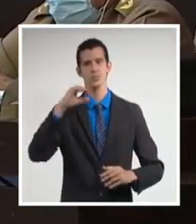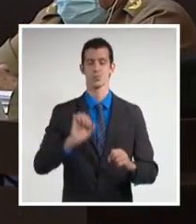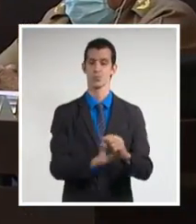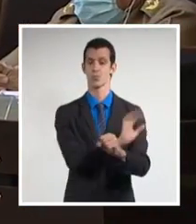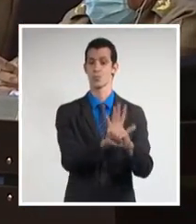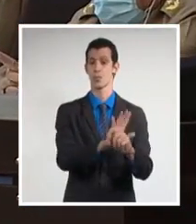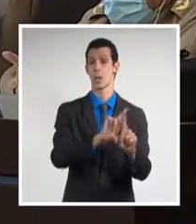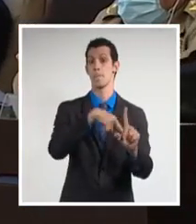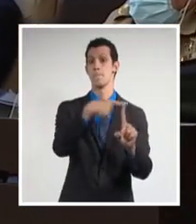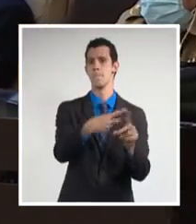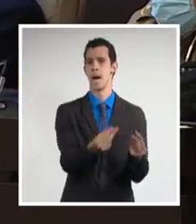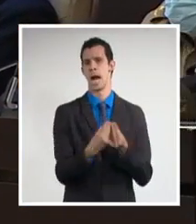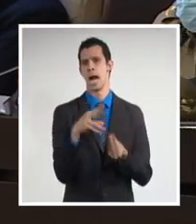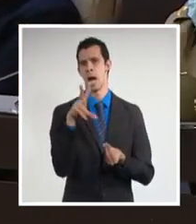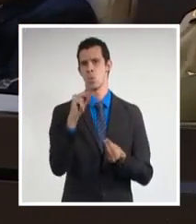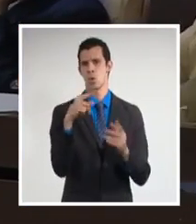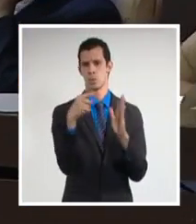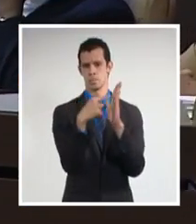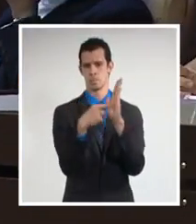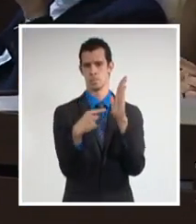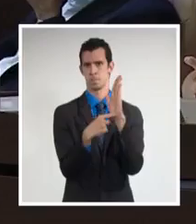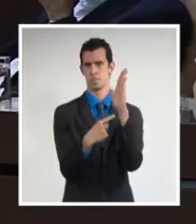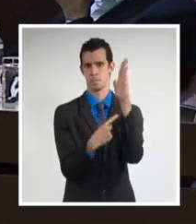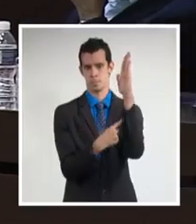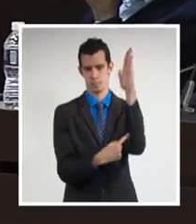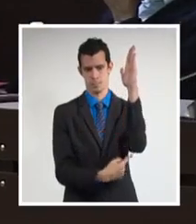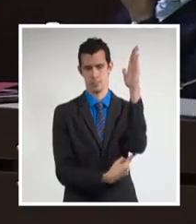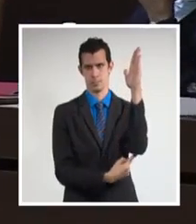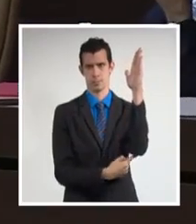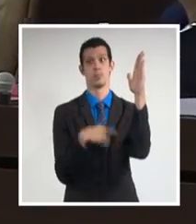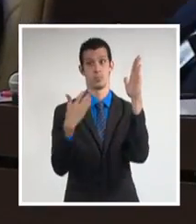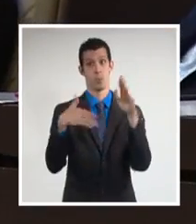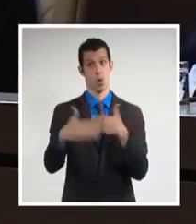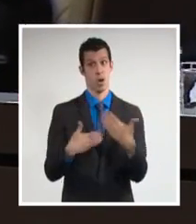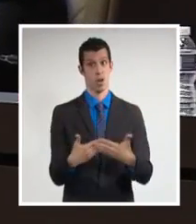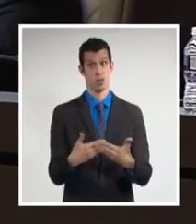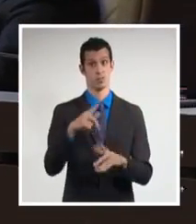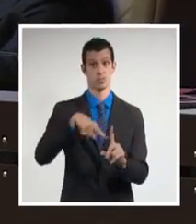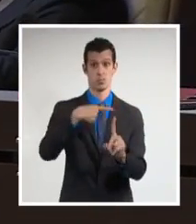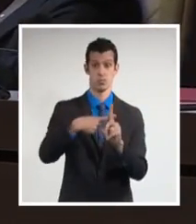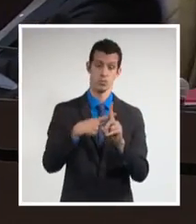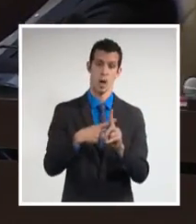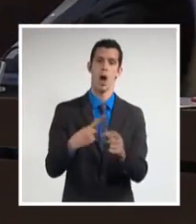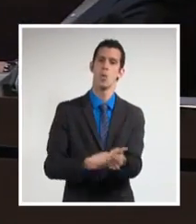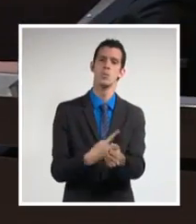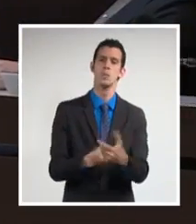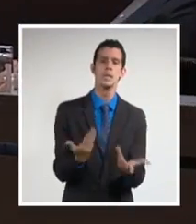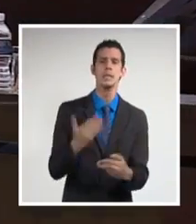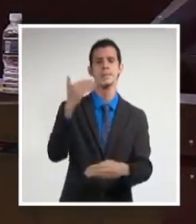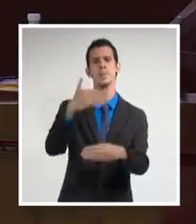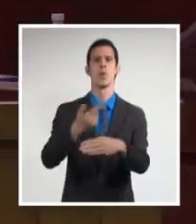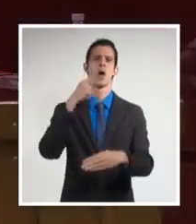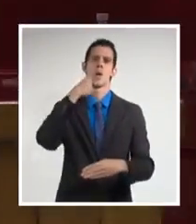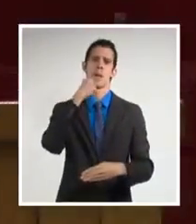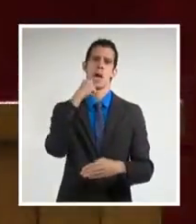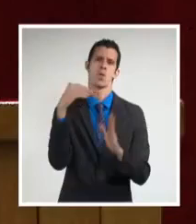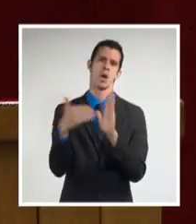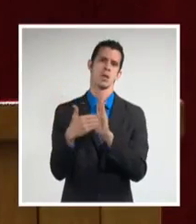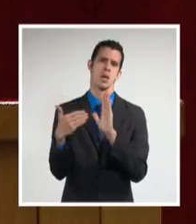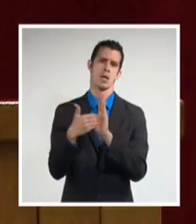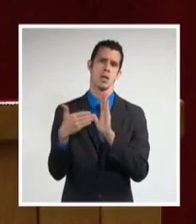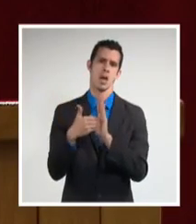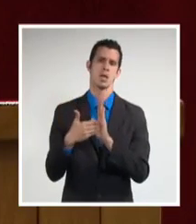COVID, asociada a la vieja pandemia del bloqueo, habían sido identificados y analizados en nuestro Congreso, del que se